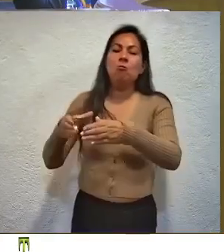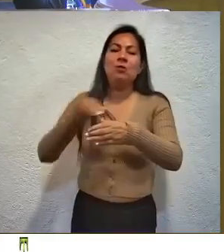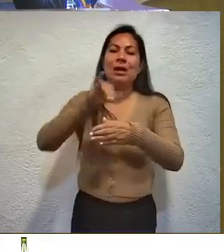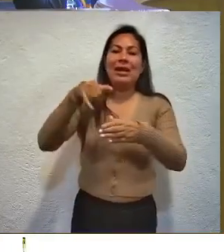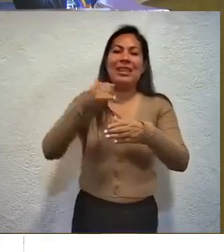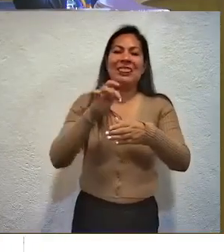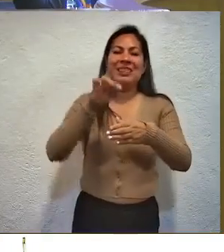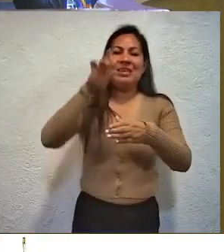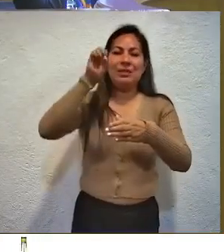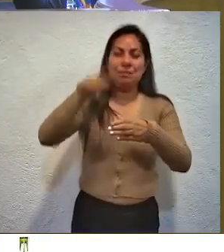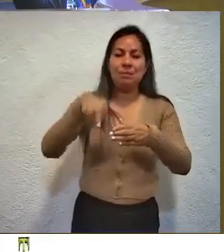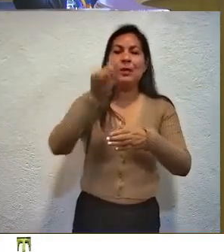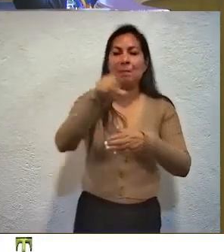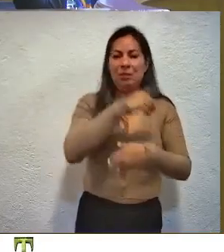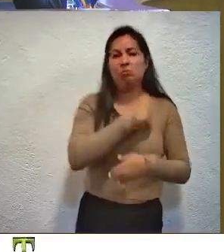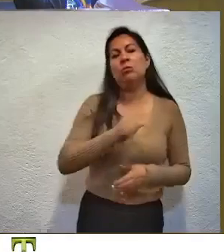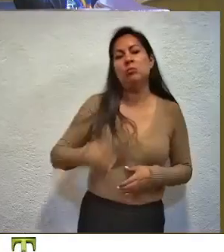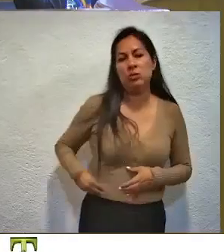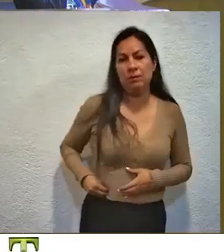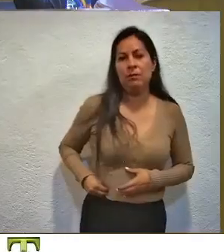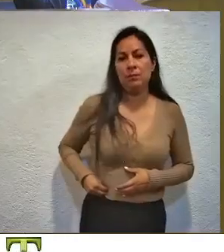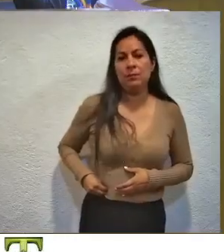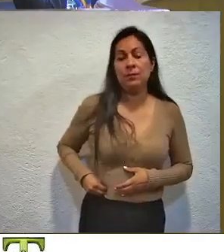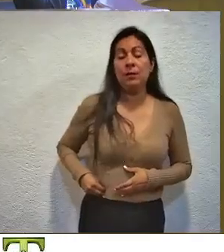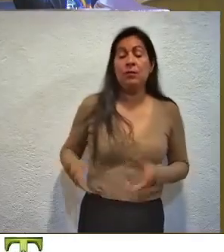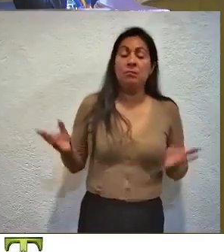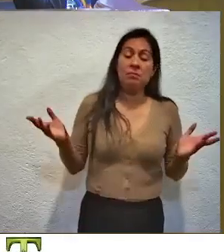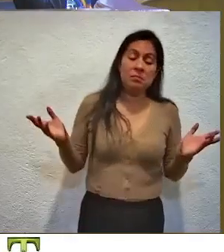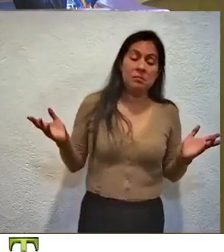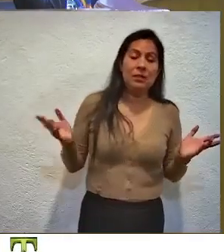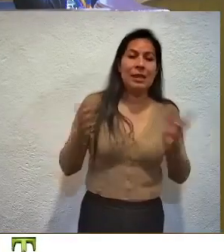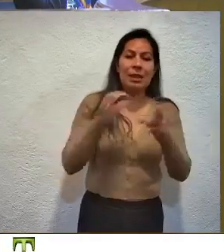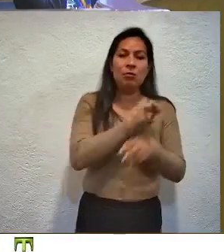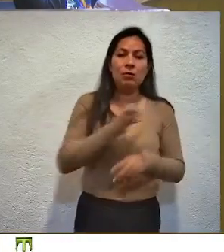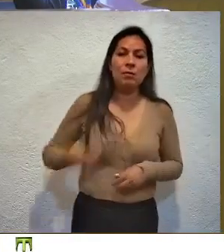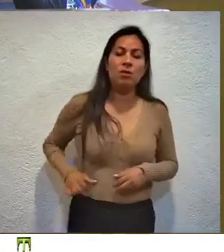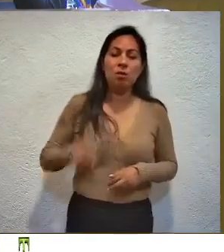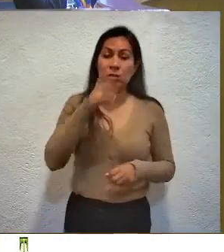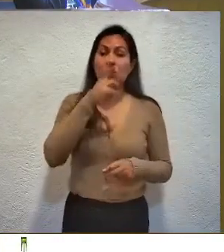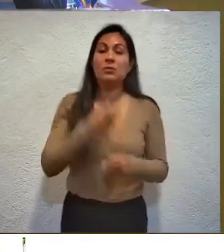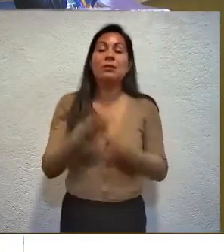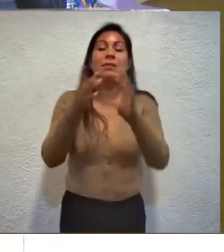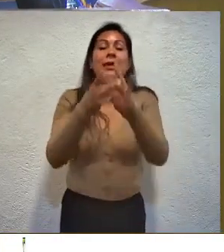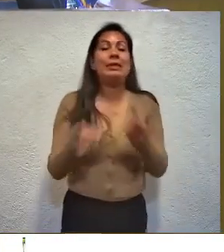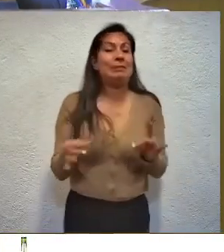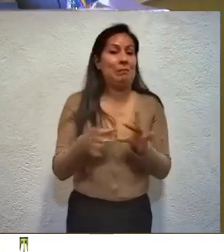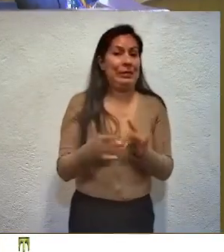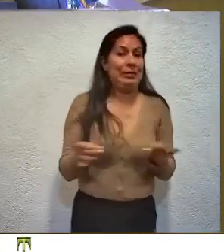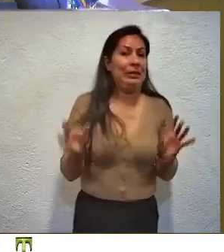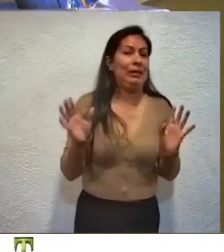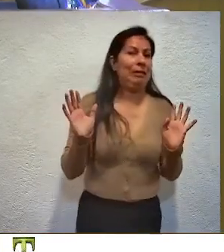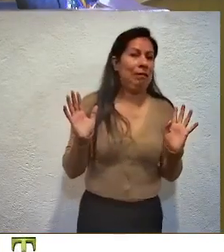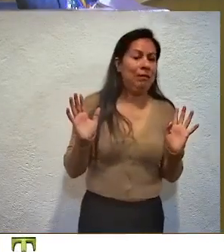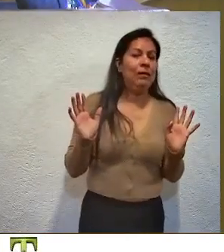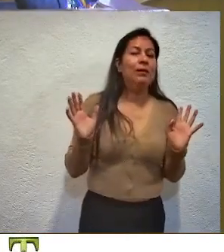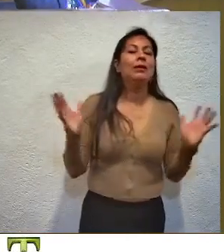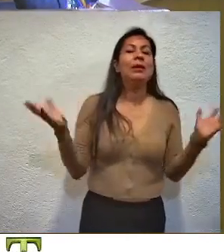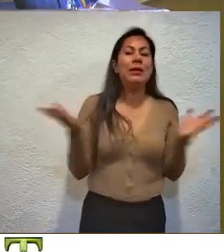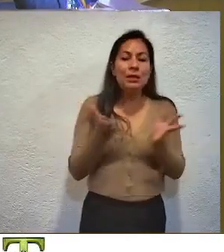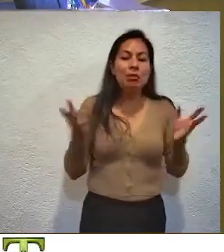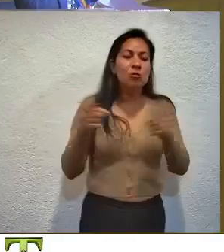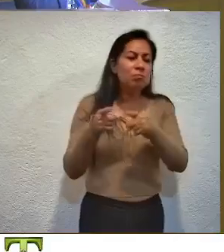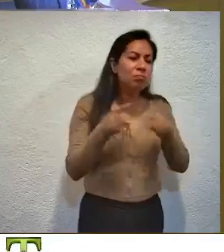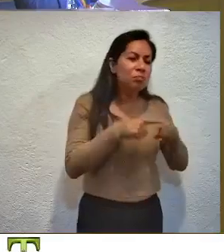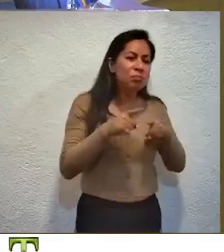Niños de dicho municipio. Esencialmente, el ayuntamiento responsable señala que, a pesar de haber llevado a cabo